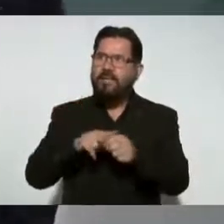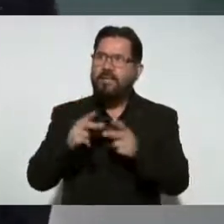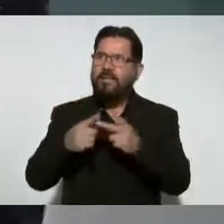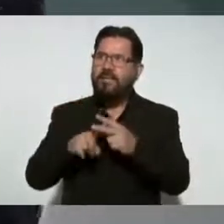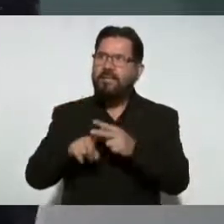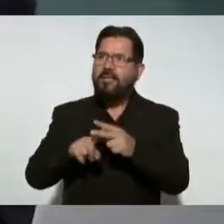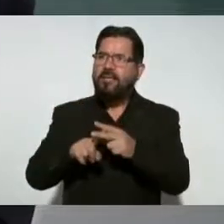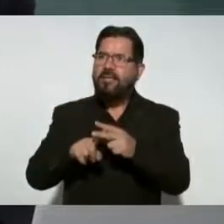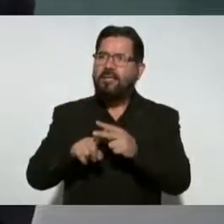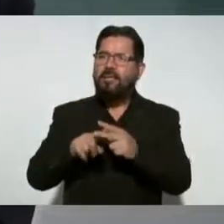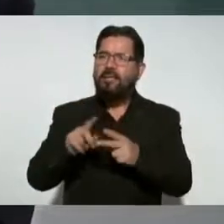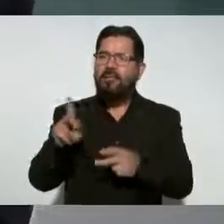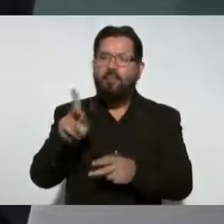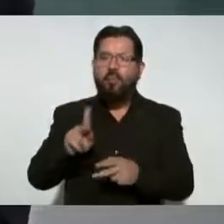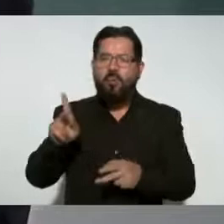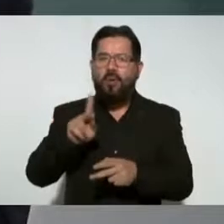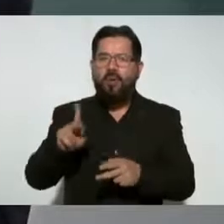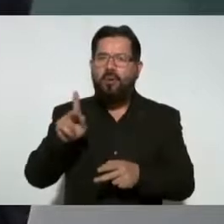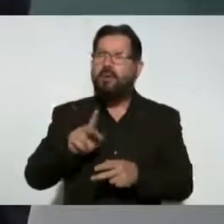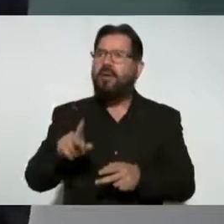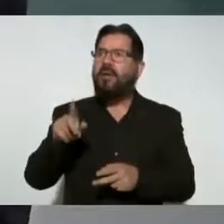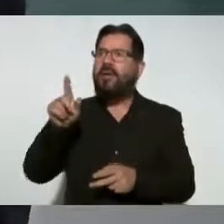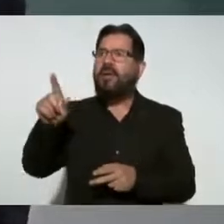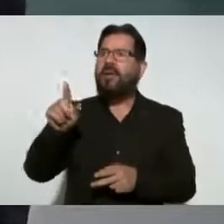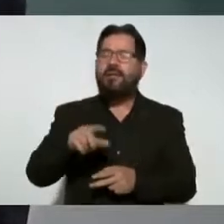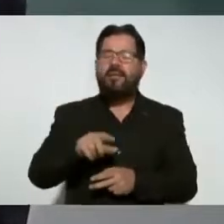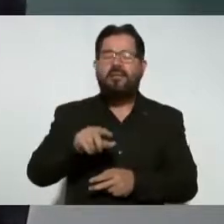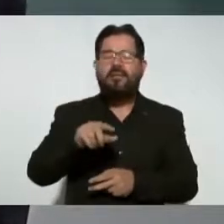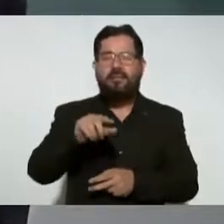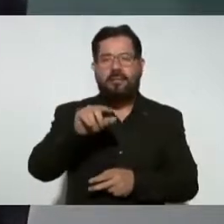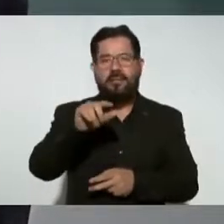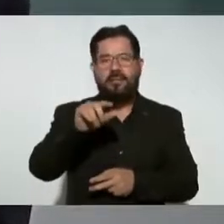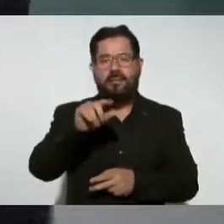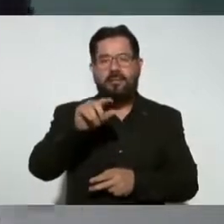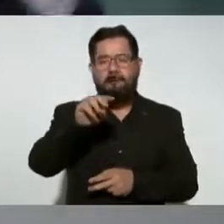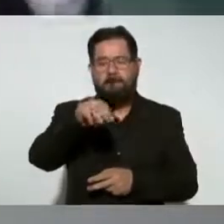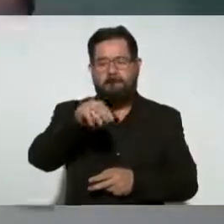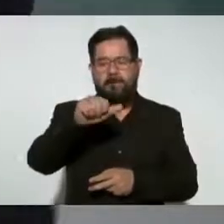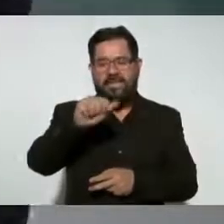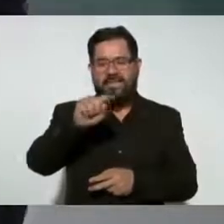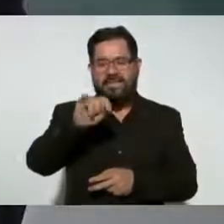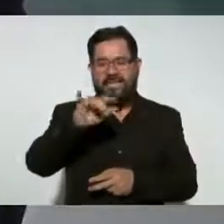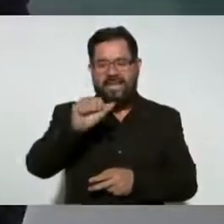en Matías Romero, en el Istmo de Tehuantepec, en